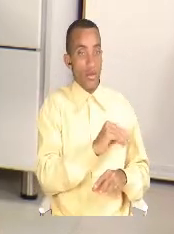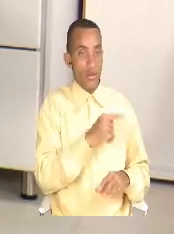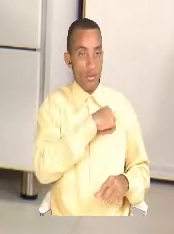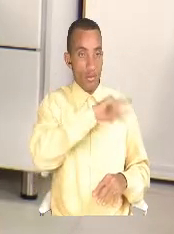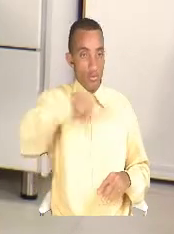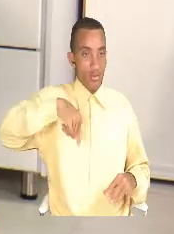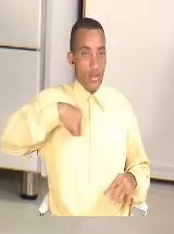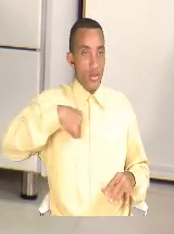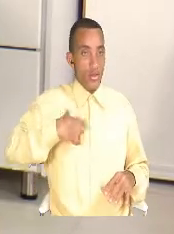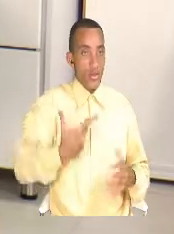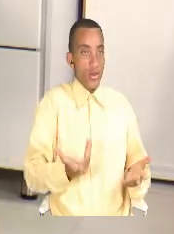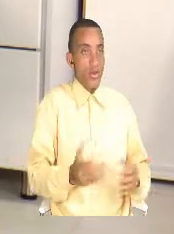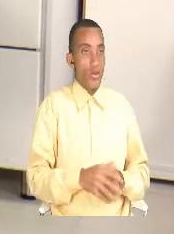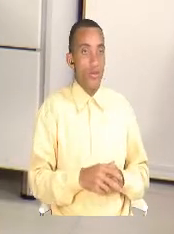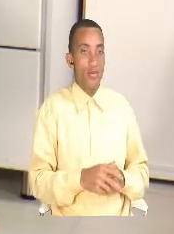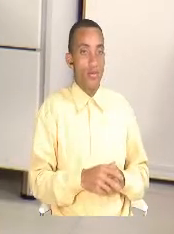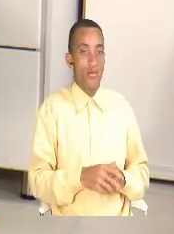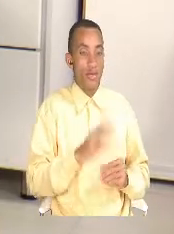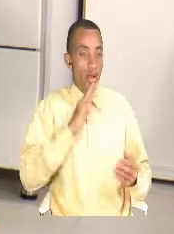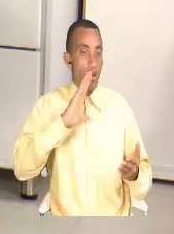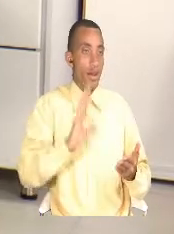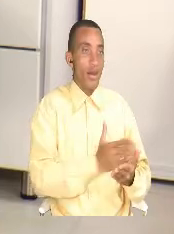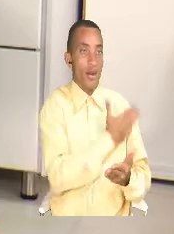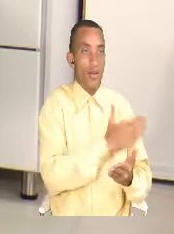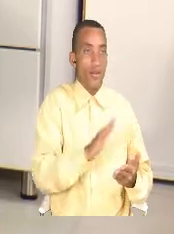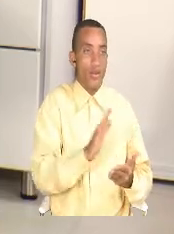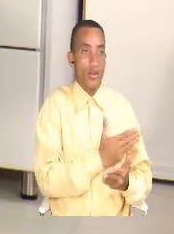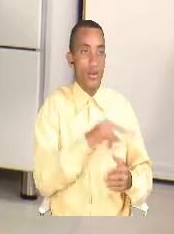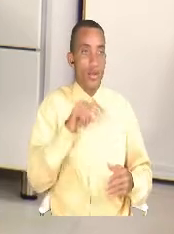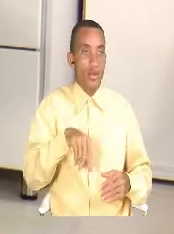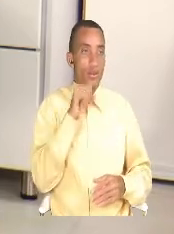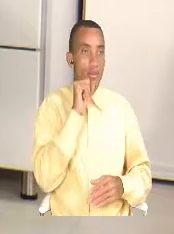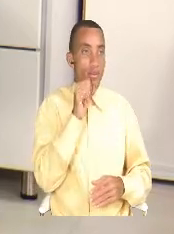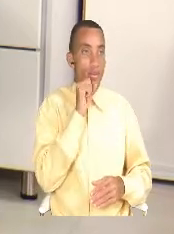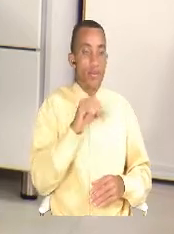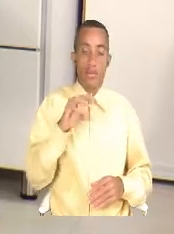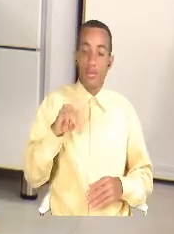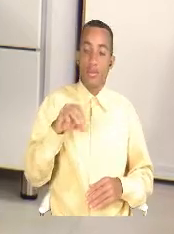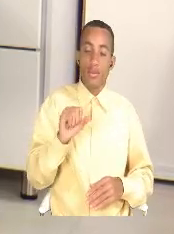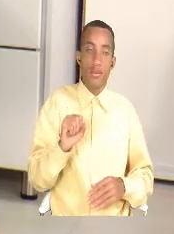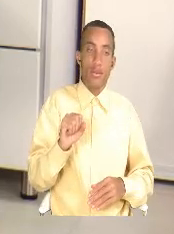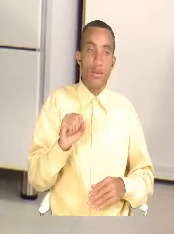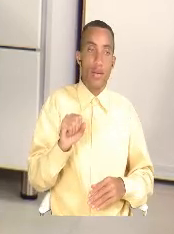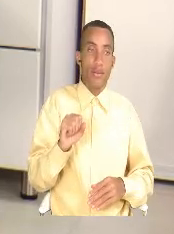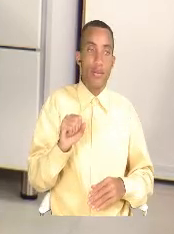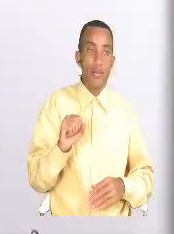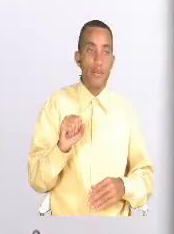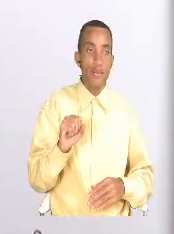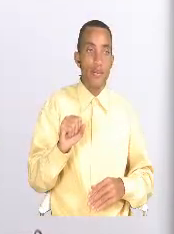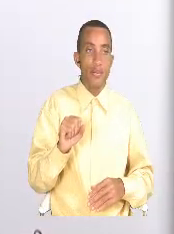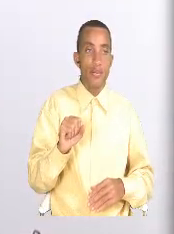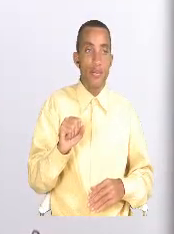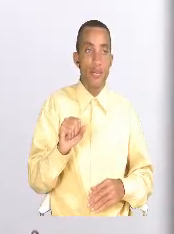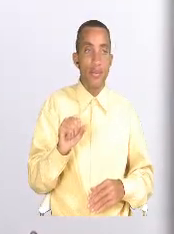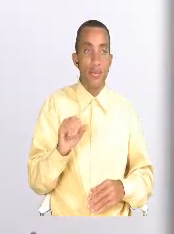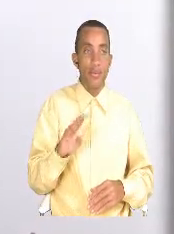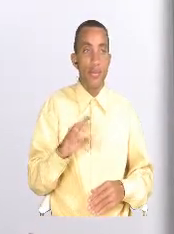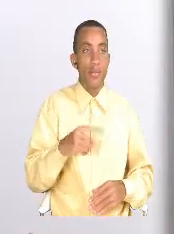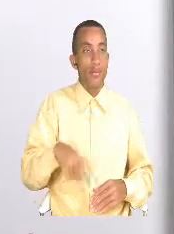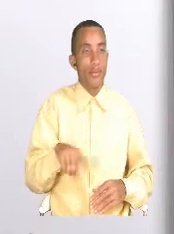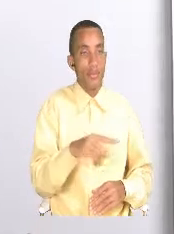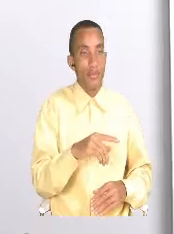somos músicos alternativos de Barranca, MAP. Venimos para